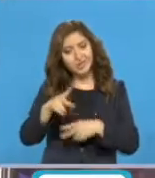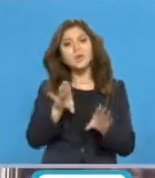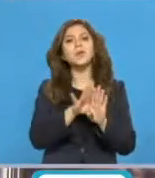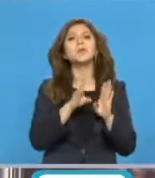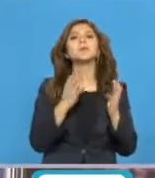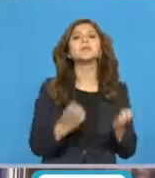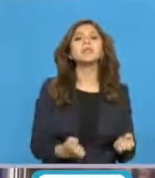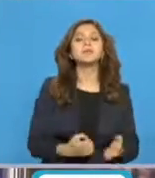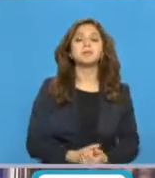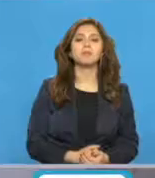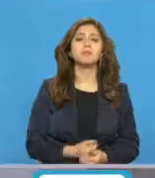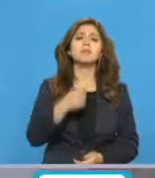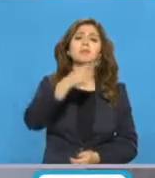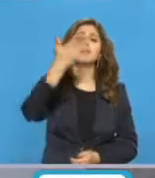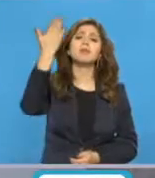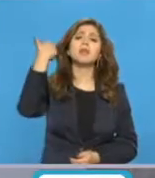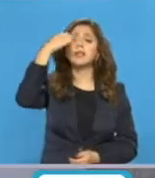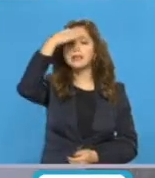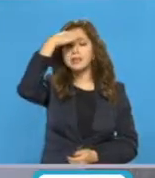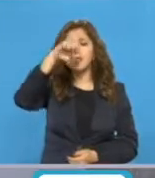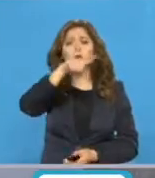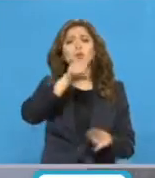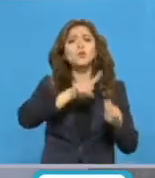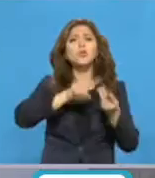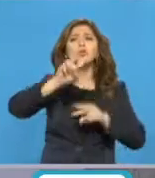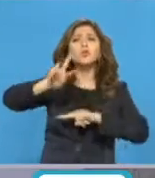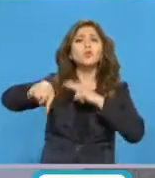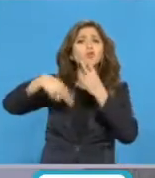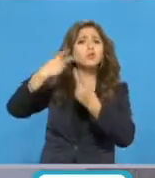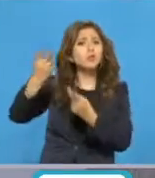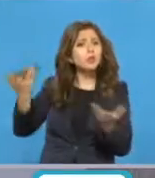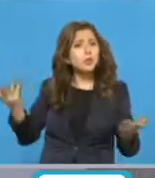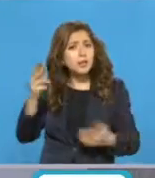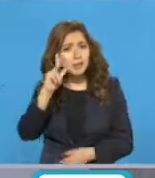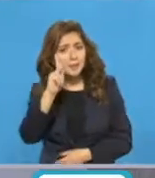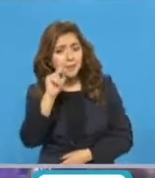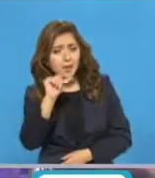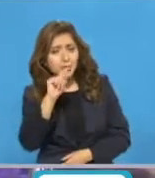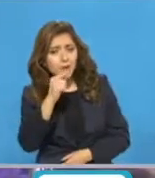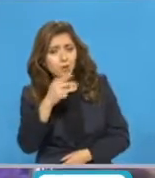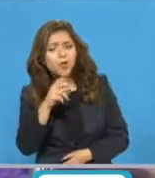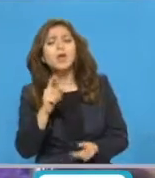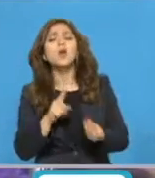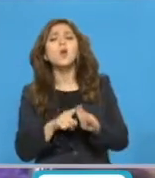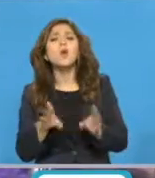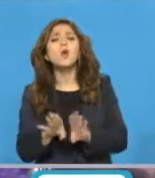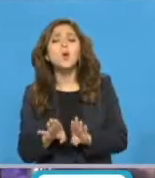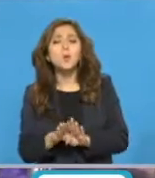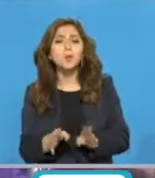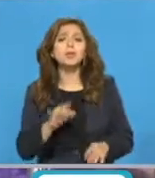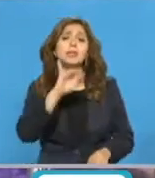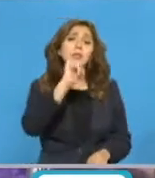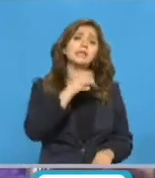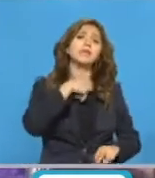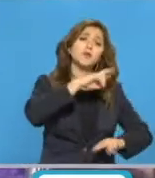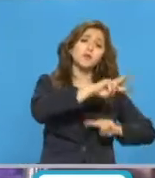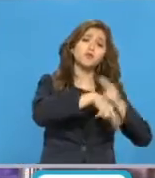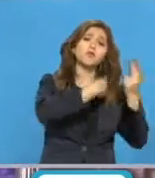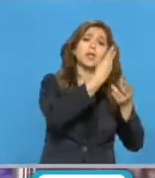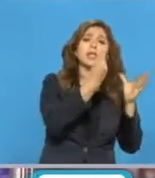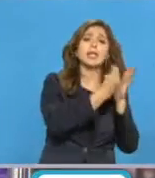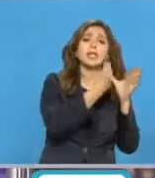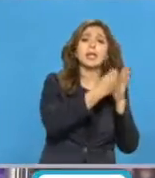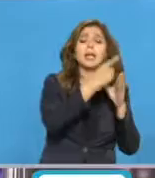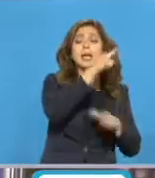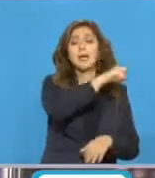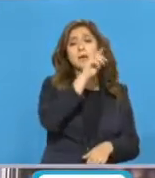están? Ay, yo Sí. también los extrañaba ¿Dónde anda mucho. usted, en la Patagonia o qué? Fíjate que sí, fui a dar clases, fui a dar un curso a Buenos Aires, así que vengo